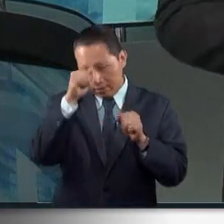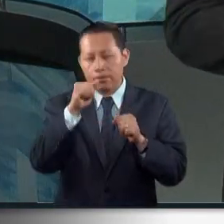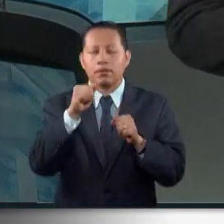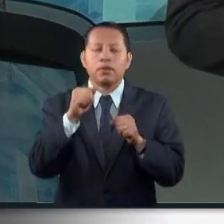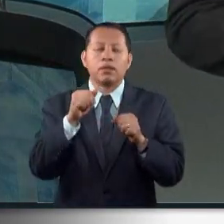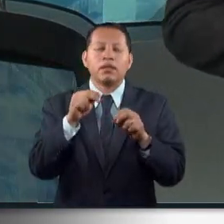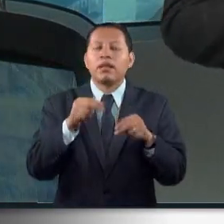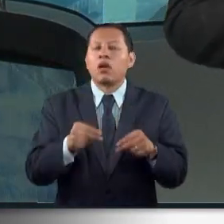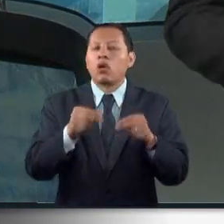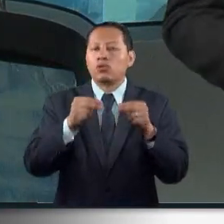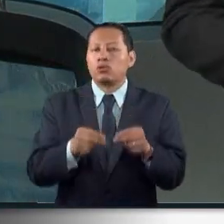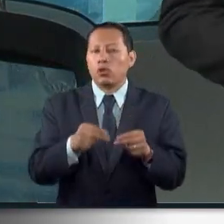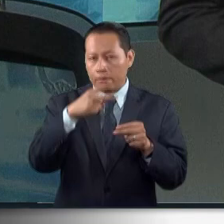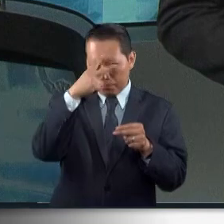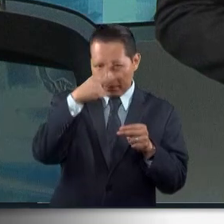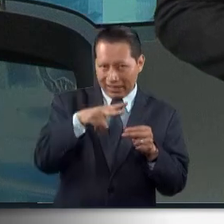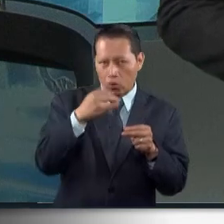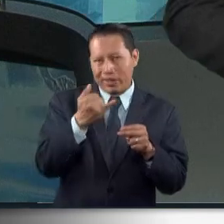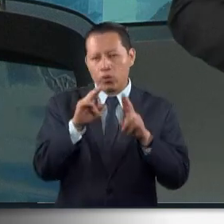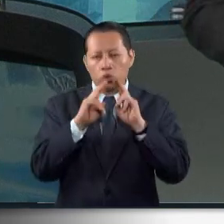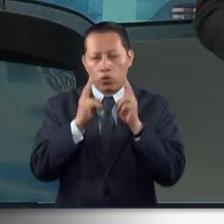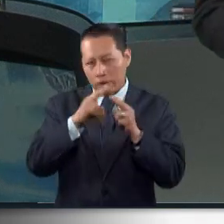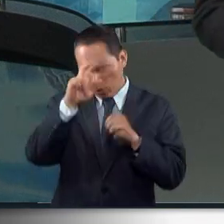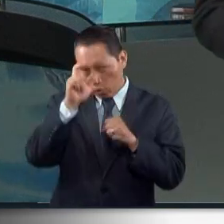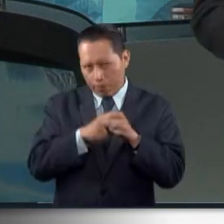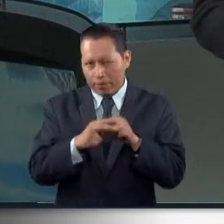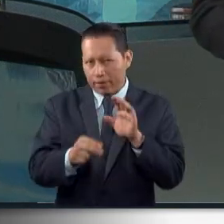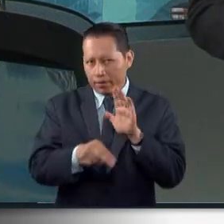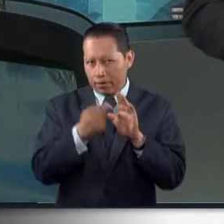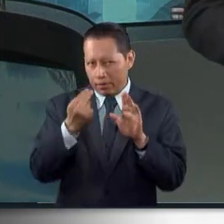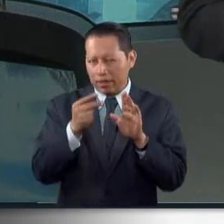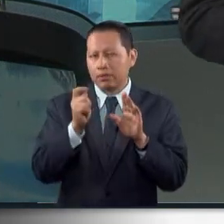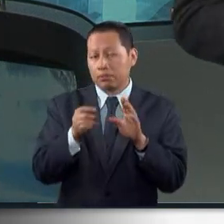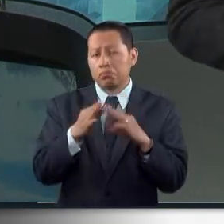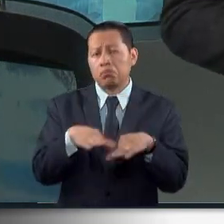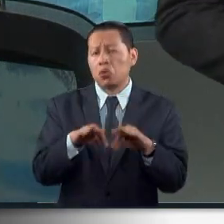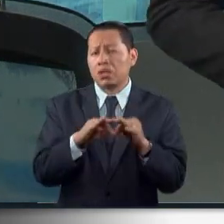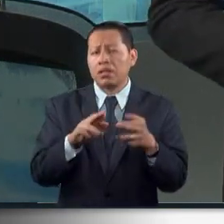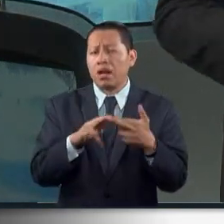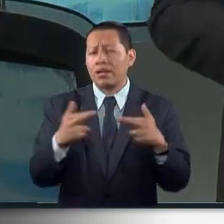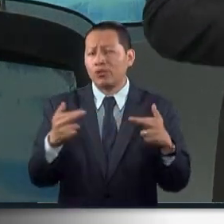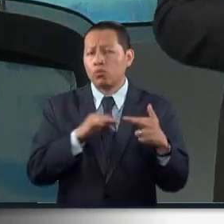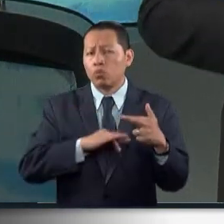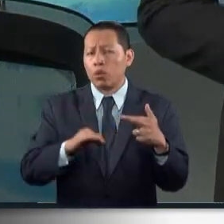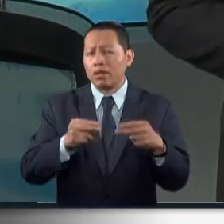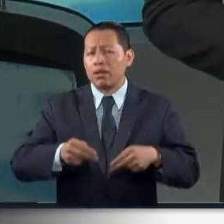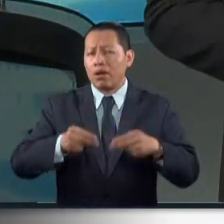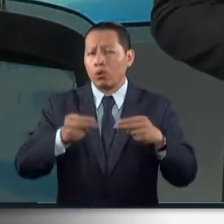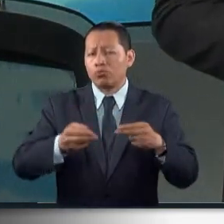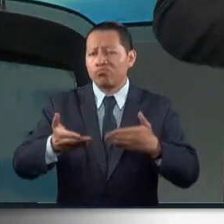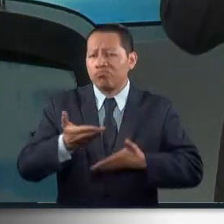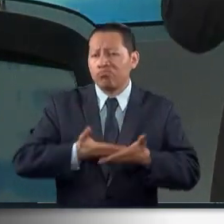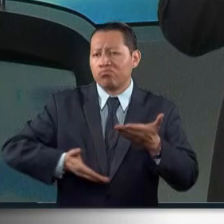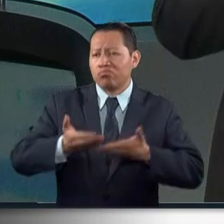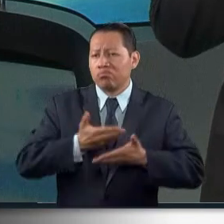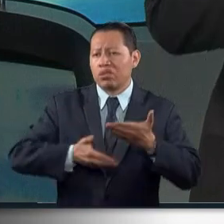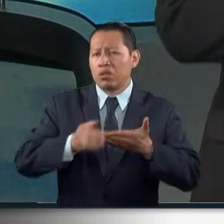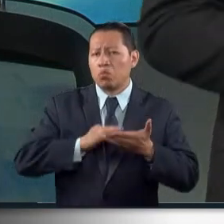Comercial entre México y la Unión Europea, una relación que ha permitido el incremento en comercio bilateral hasta